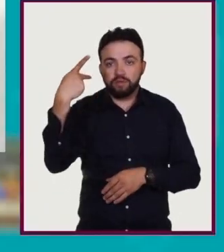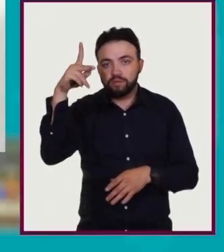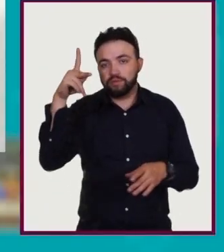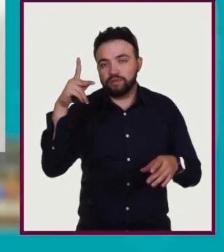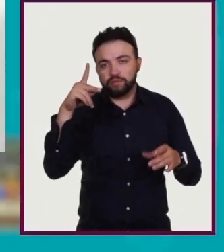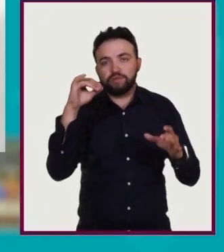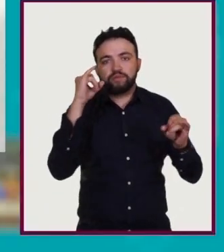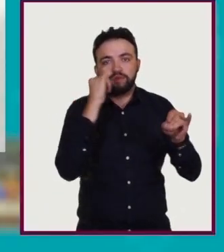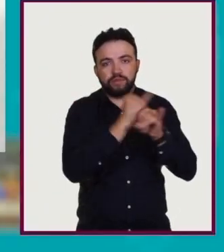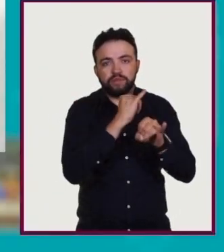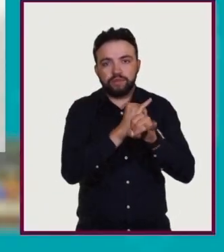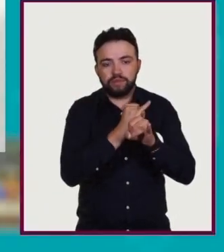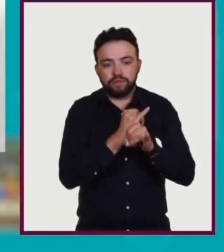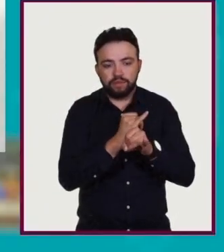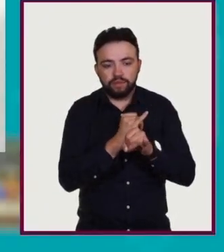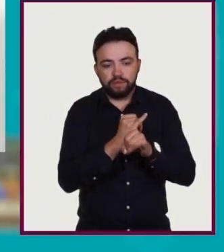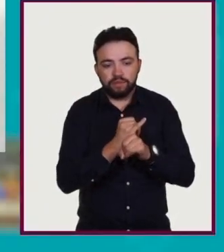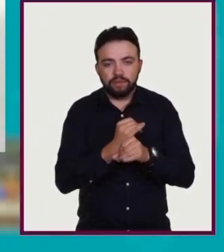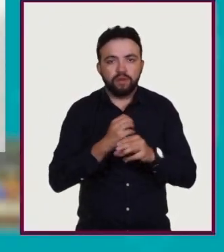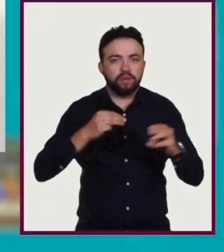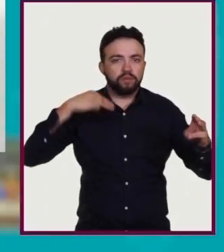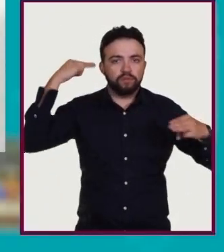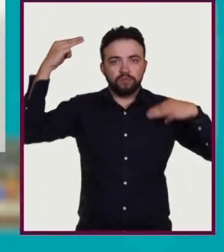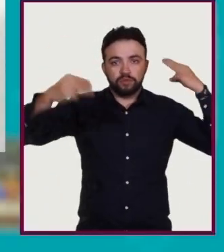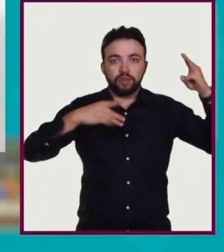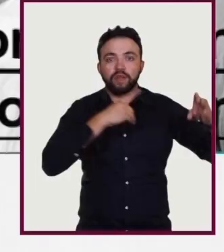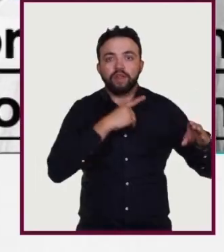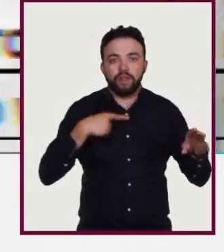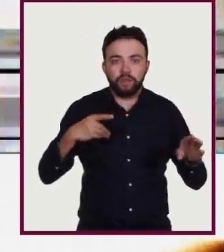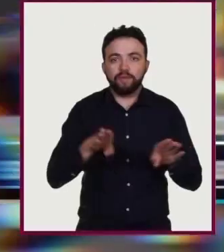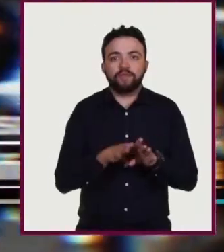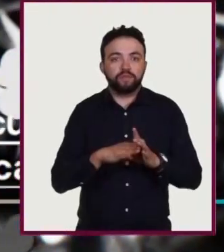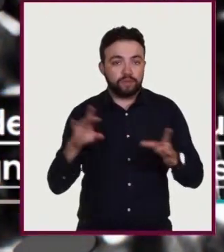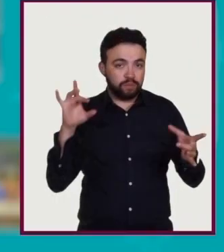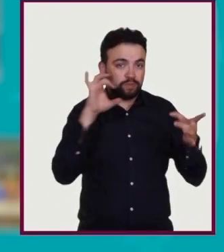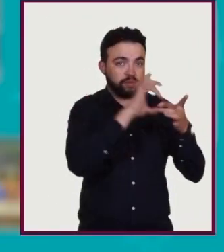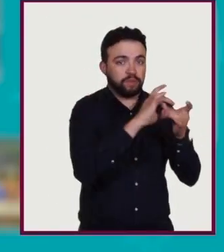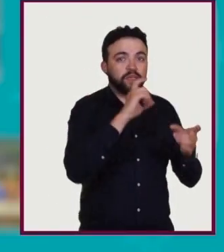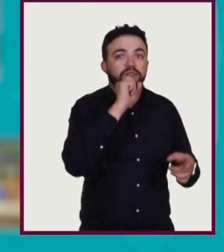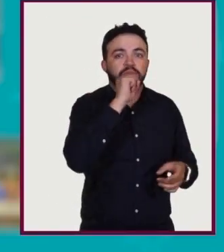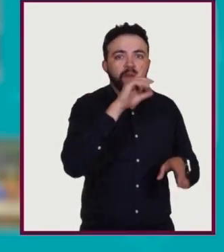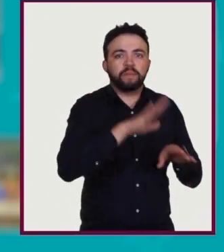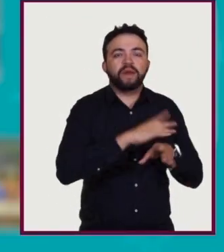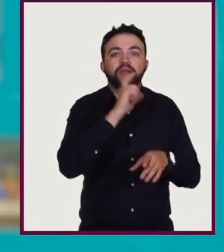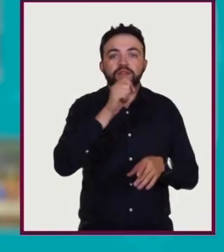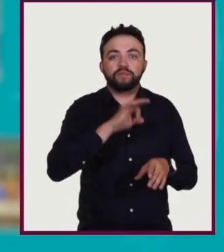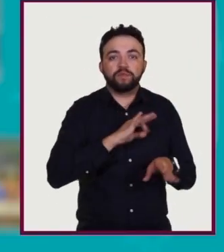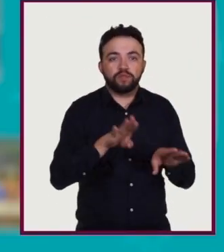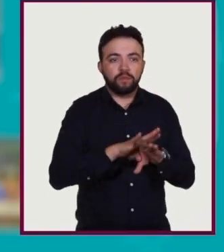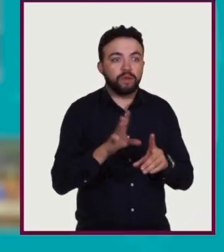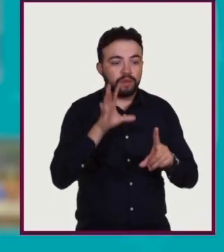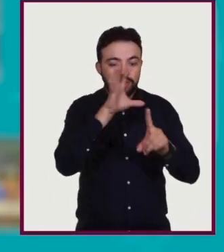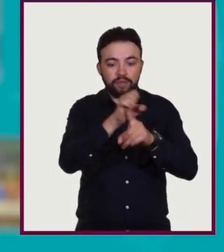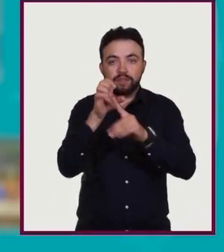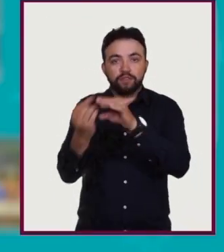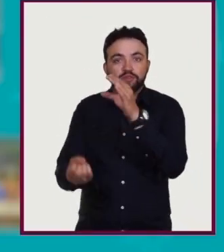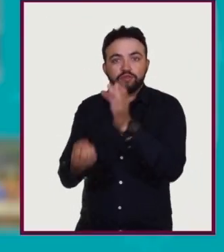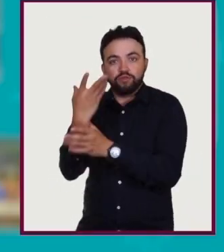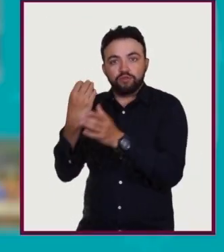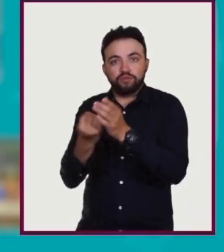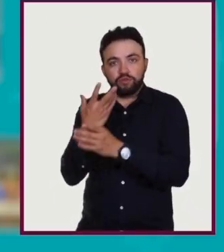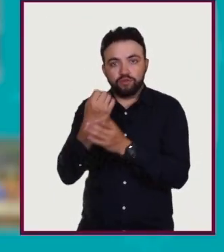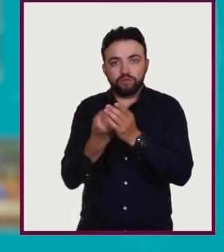un museo es muy importante adaptarse a este lenguaje para poder alcanzar nuevas comunidades y nuevos públicos. Esto